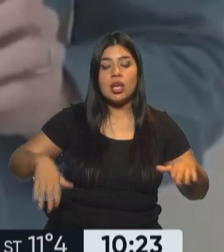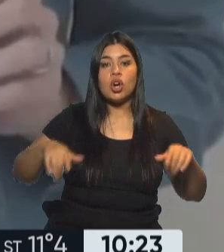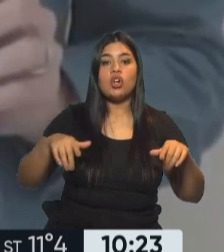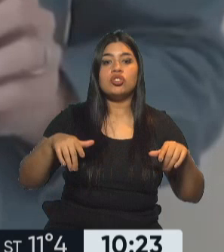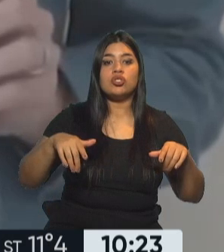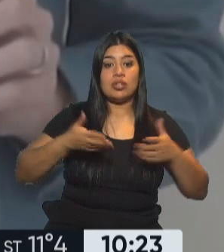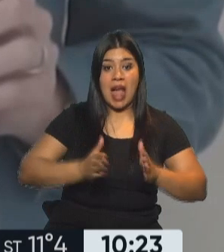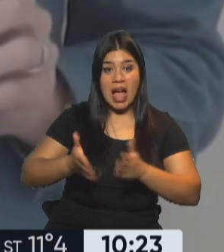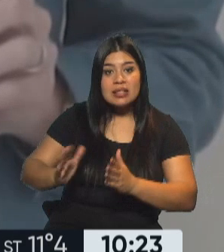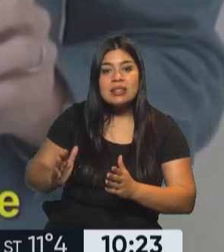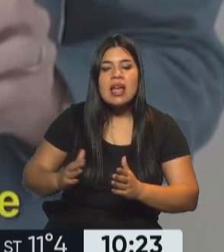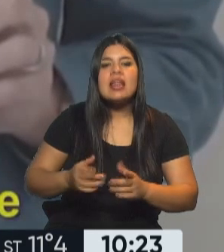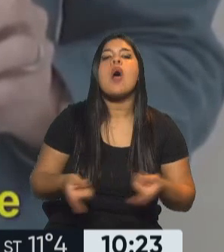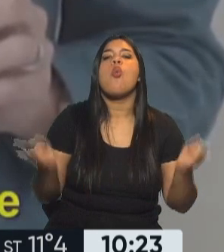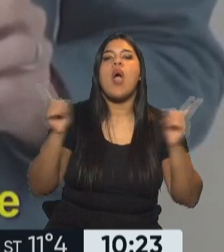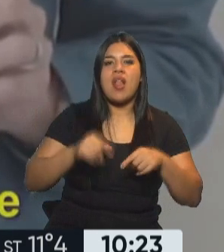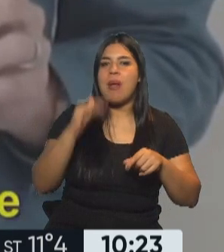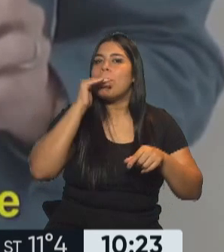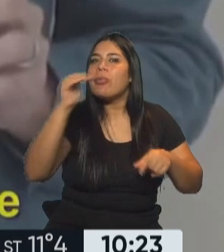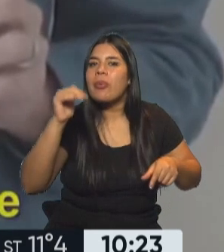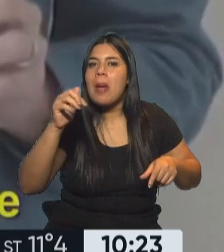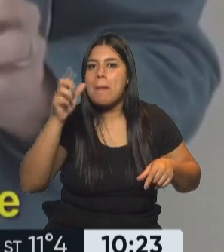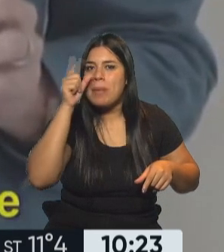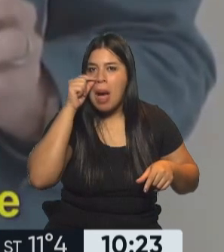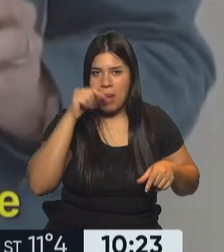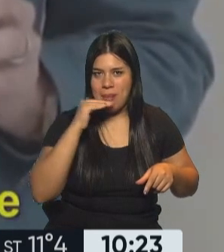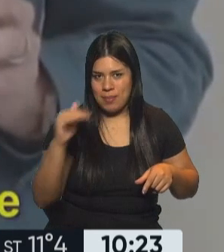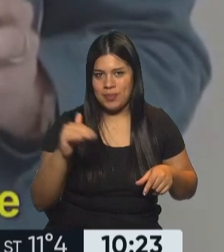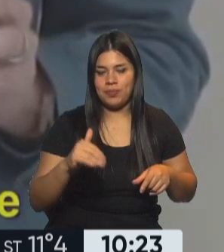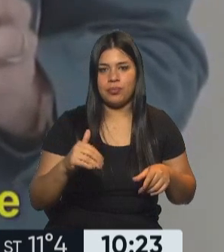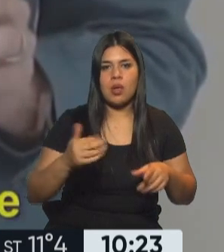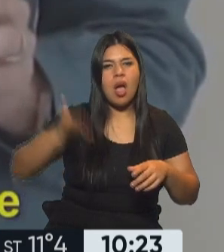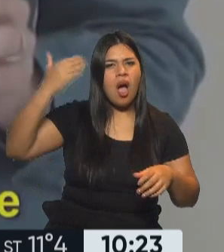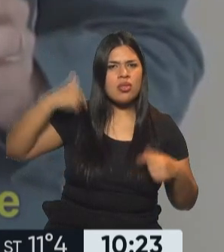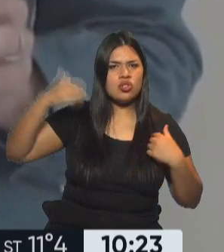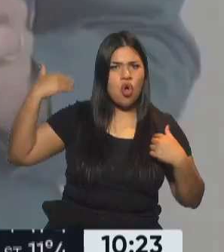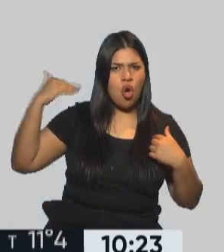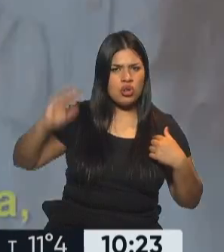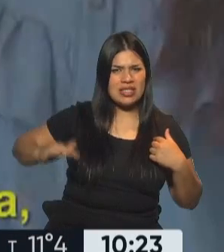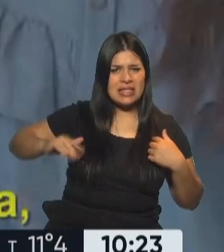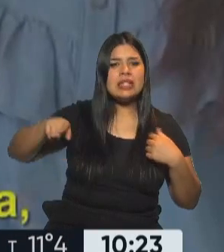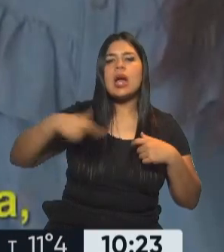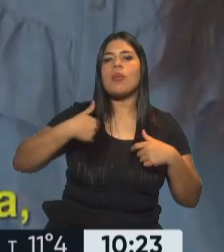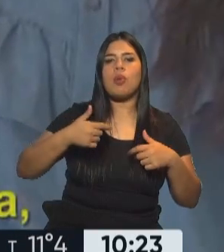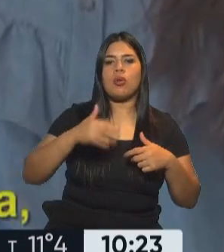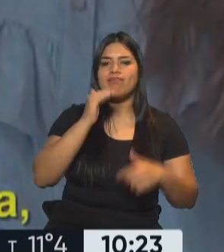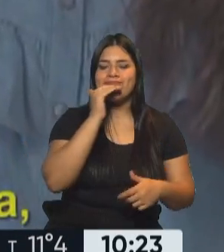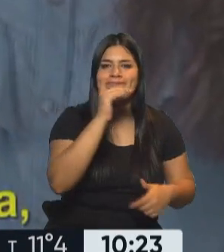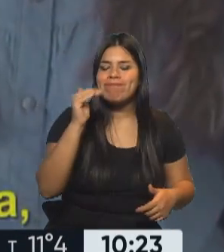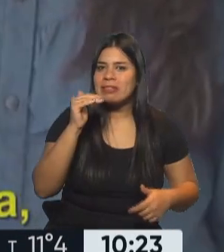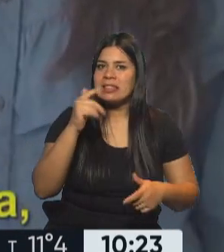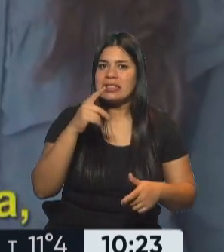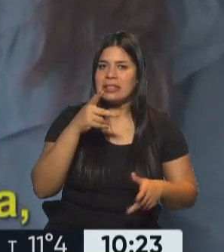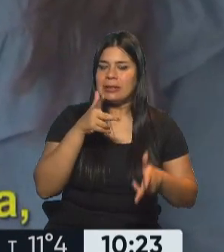prácticamente. En mi infancia trataba de evitar, de esquivar ese nombre, de decirlo de otra forma,